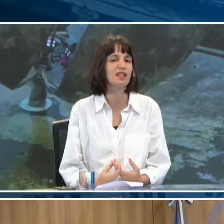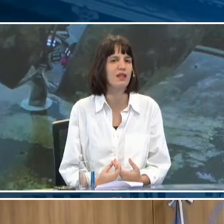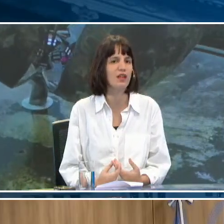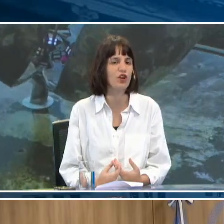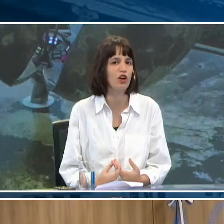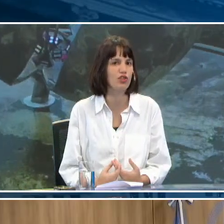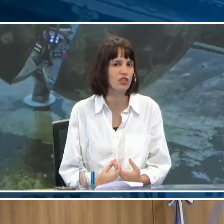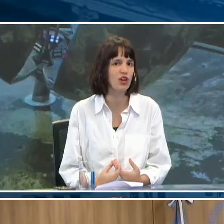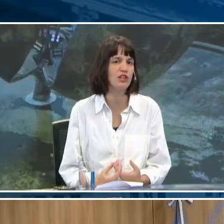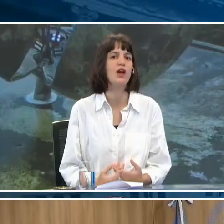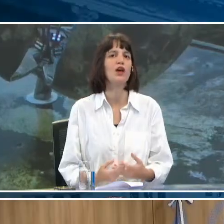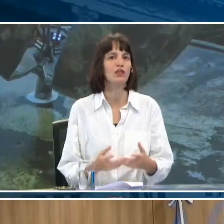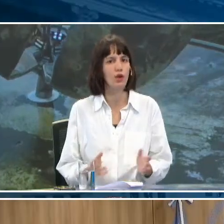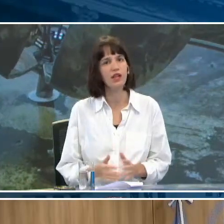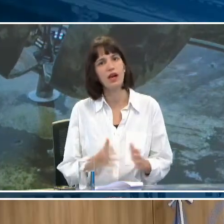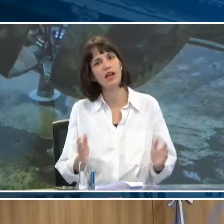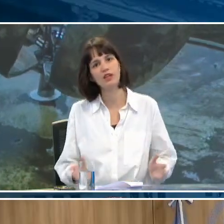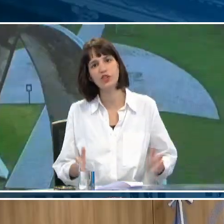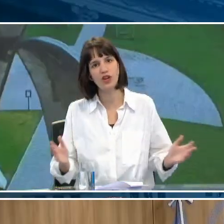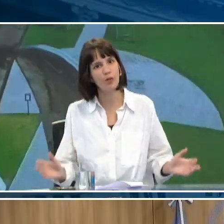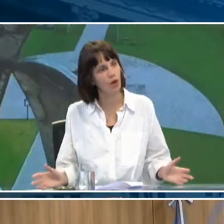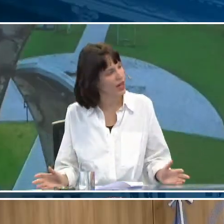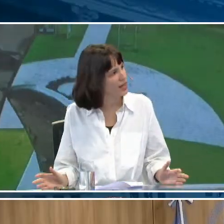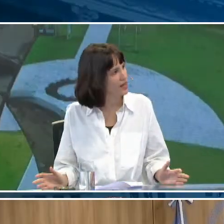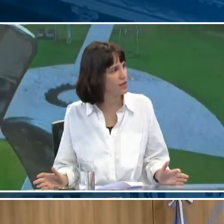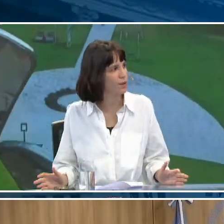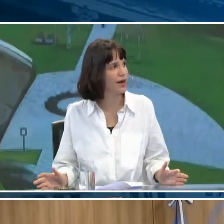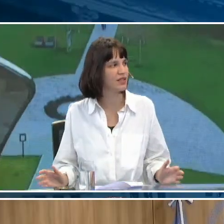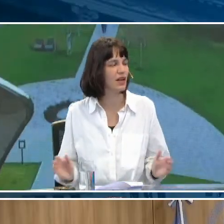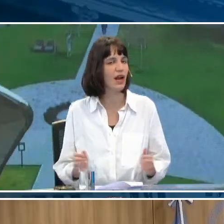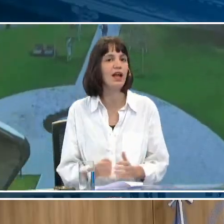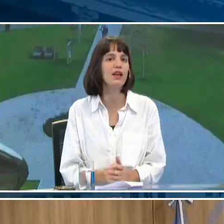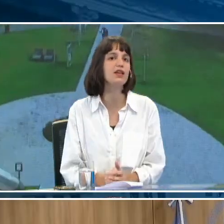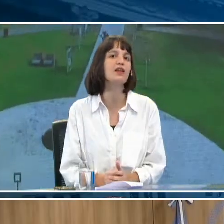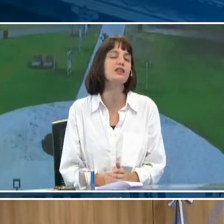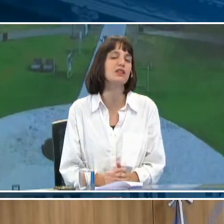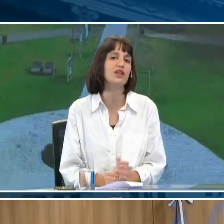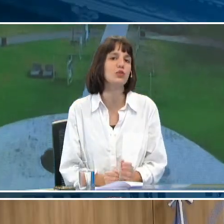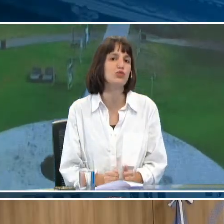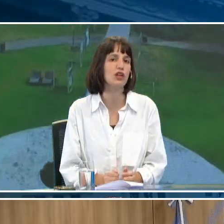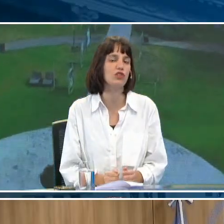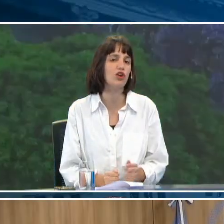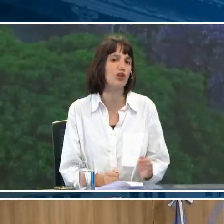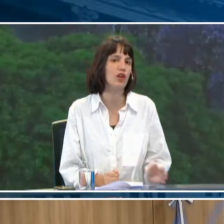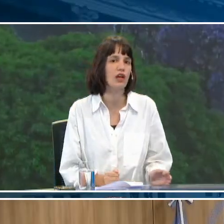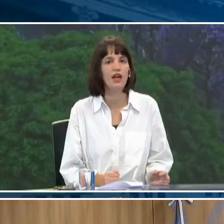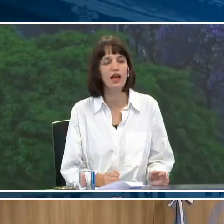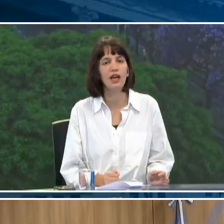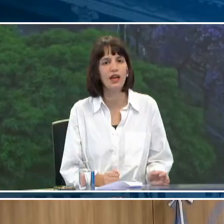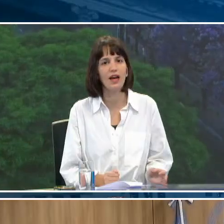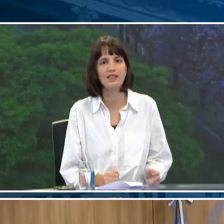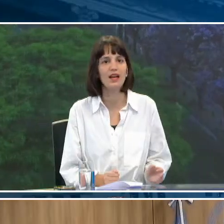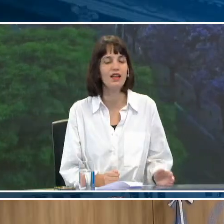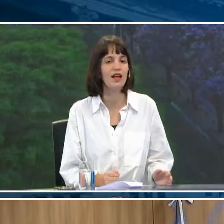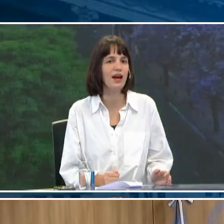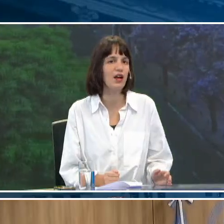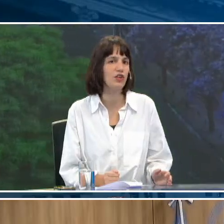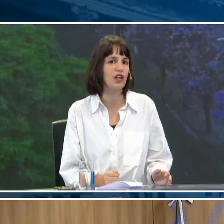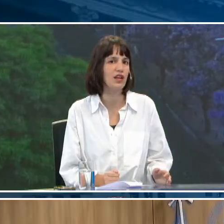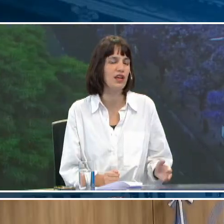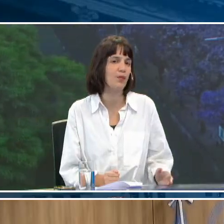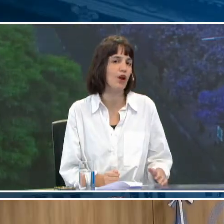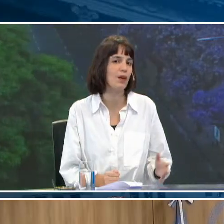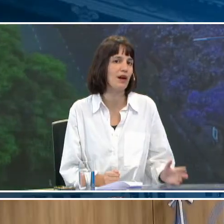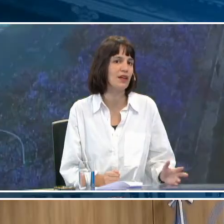Totalmente. Se están dando negociaciones de vuelta, elecciones bonaerenses para cerrar las listas y tenés un sector casi liderado,